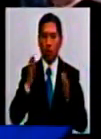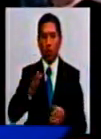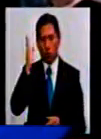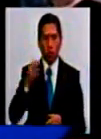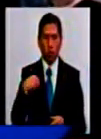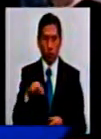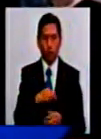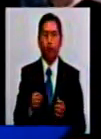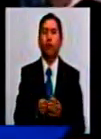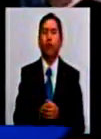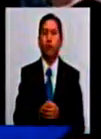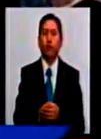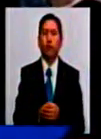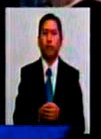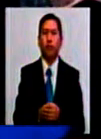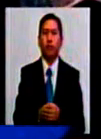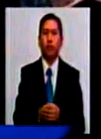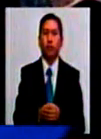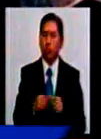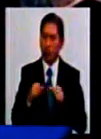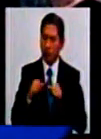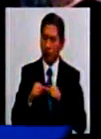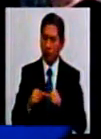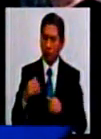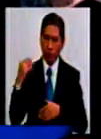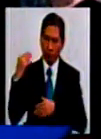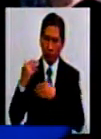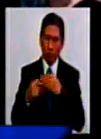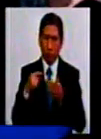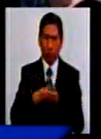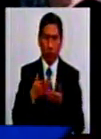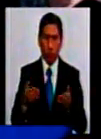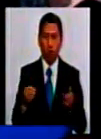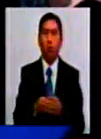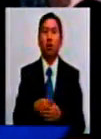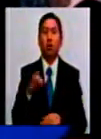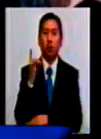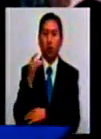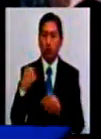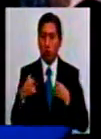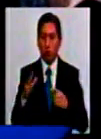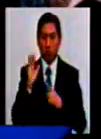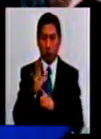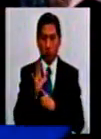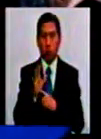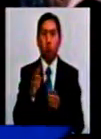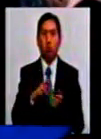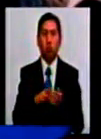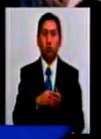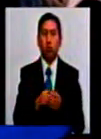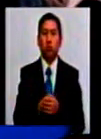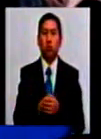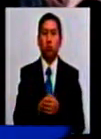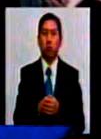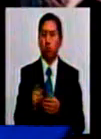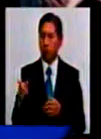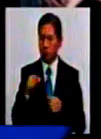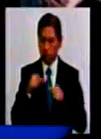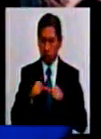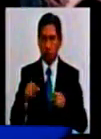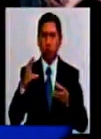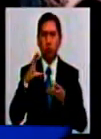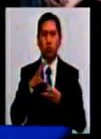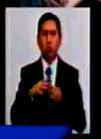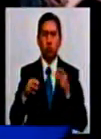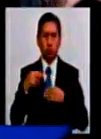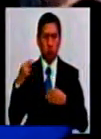irrenunciable. A lo largo de los procedimientos de este caso, Bolivia ha demostrado que, producto de la continuidad